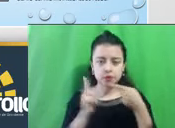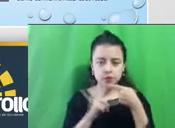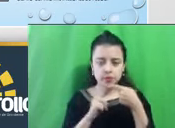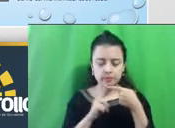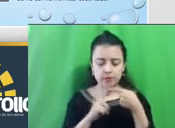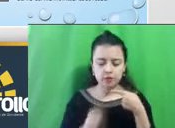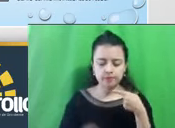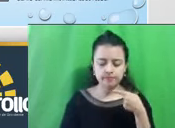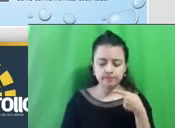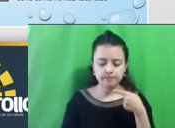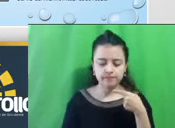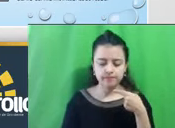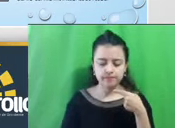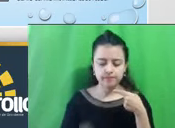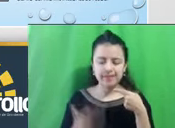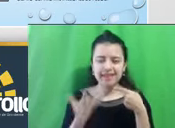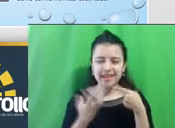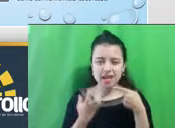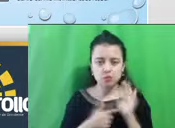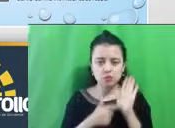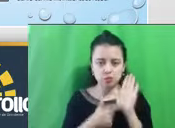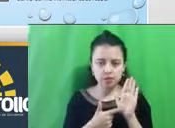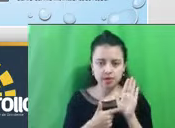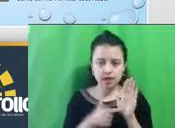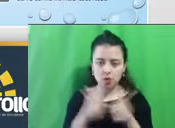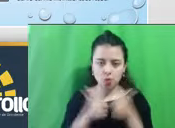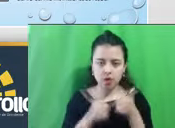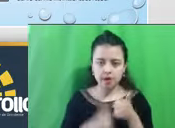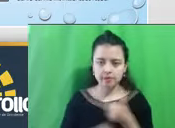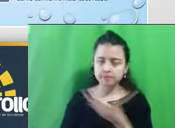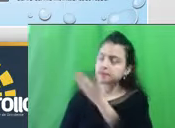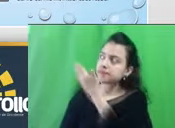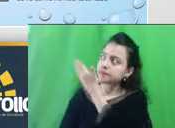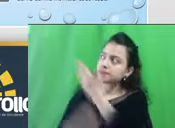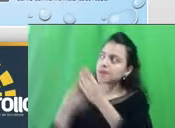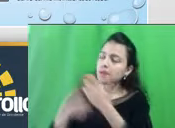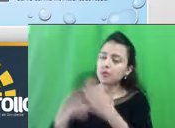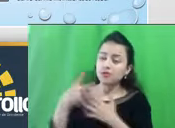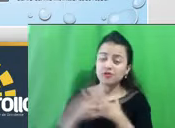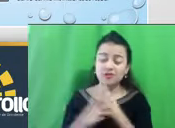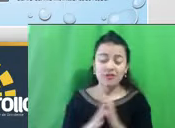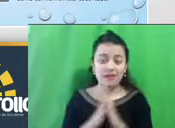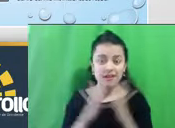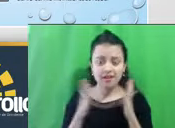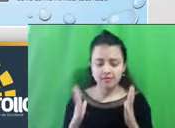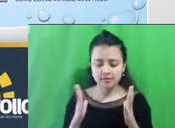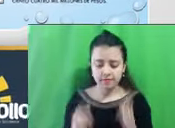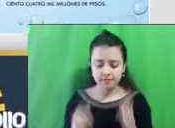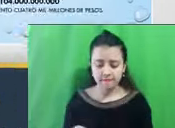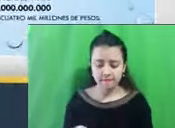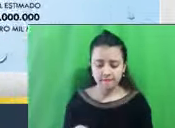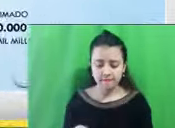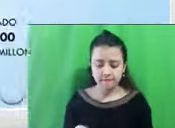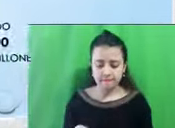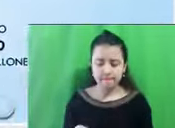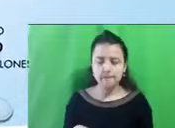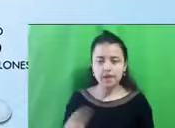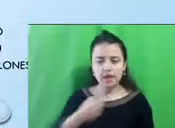mencionar es el proyecto macro que tenemos para nuestro municipio, que es el proyecto de